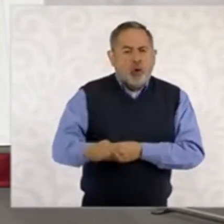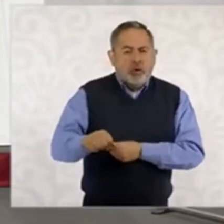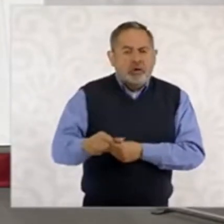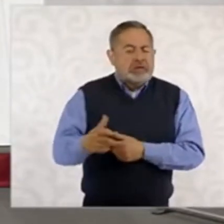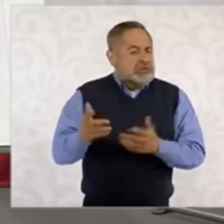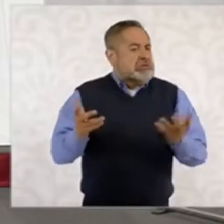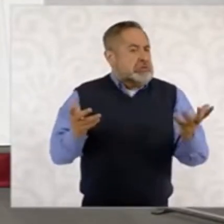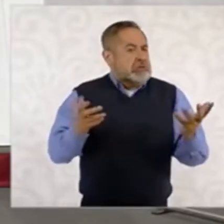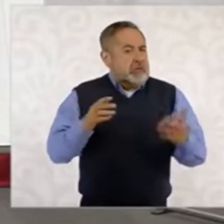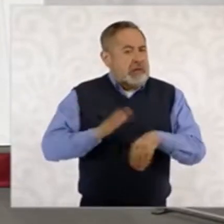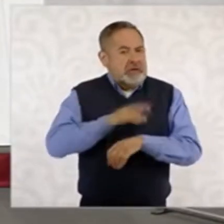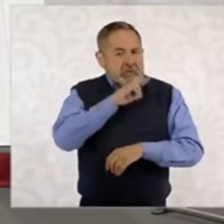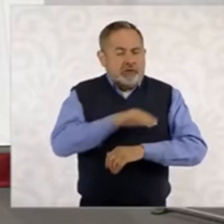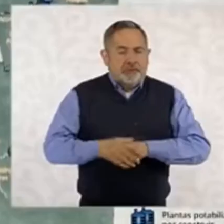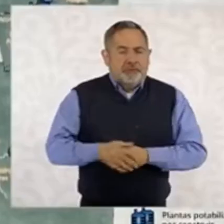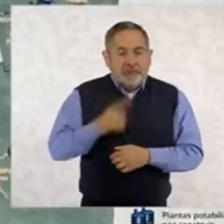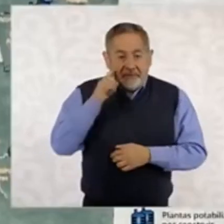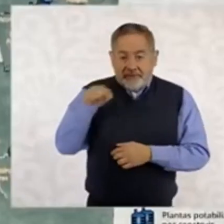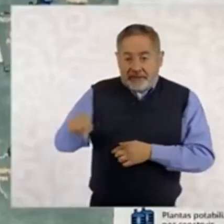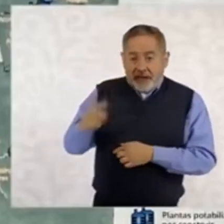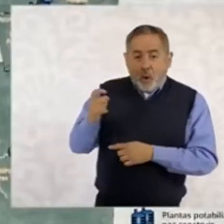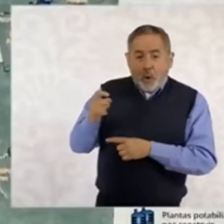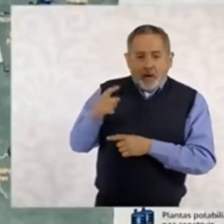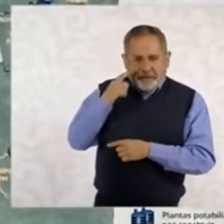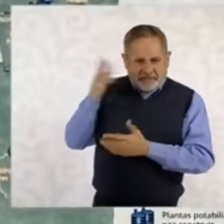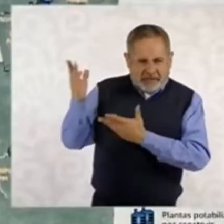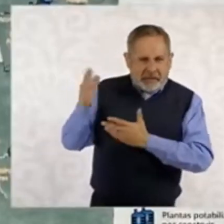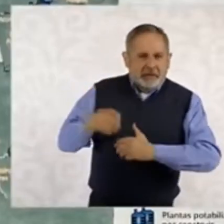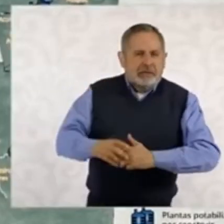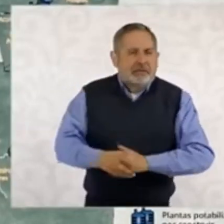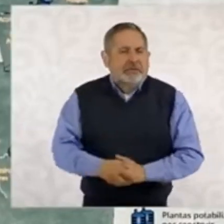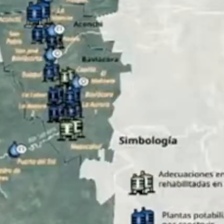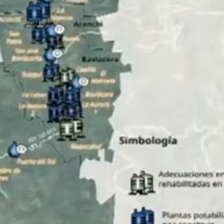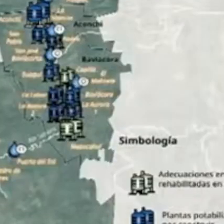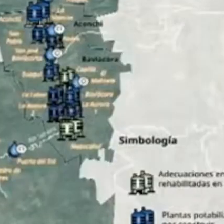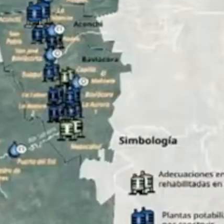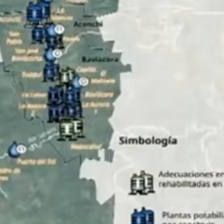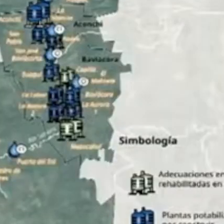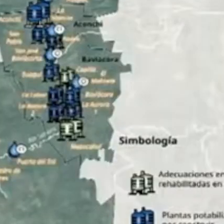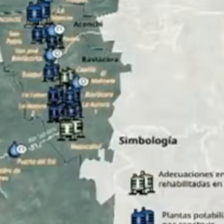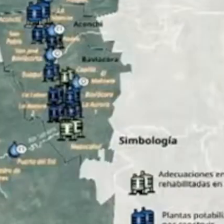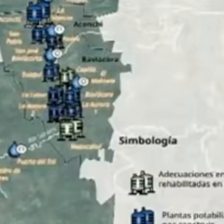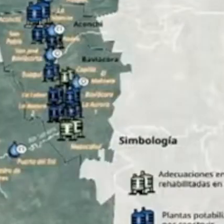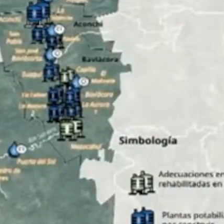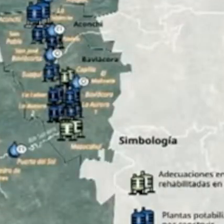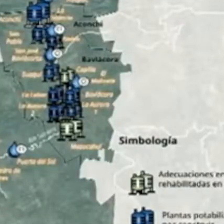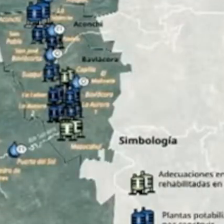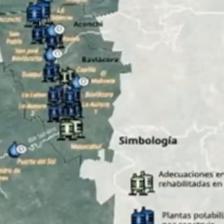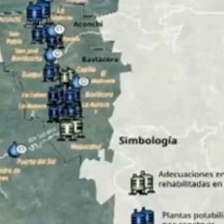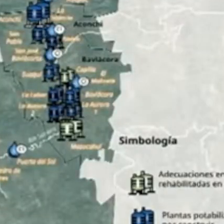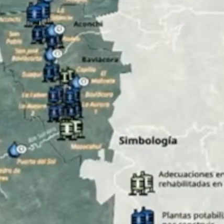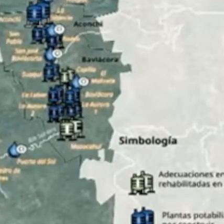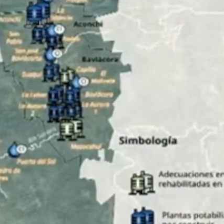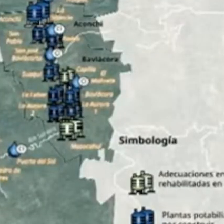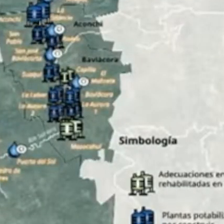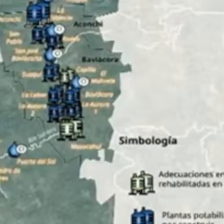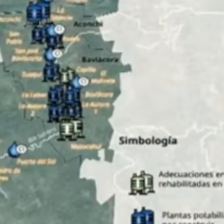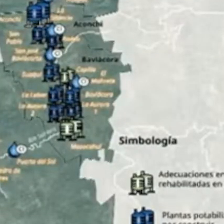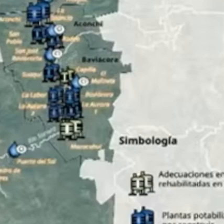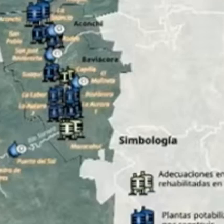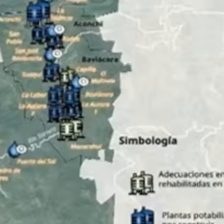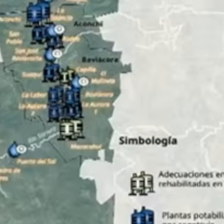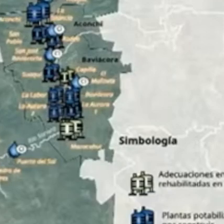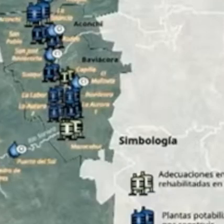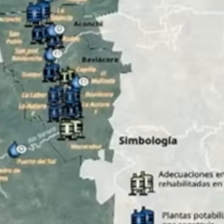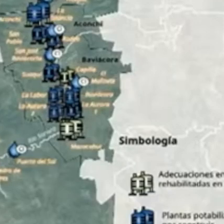de potabilización, se van a rehabilitar 4 plantas que ya están en sitio pero que no